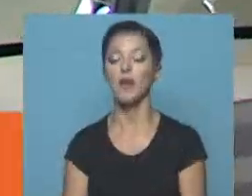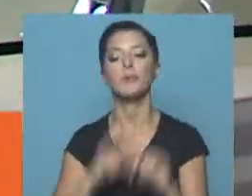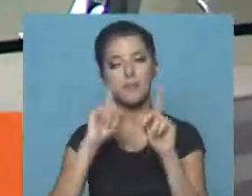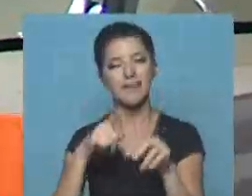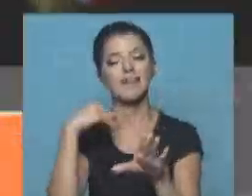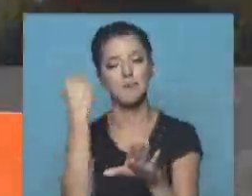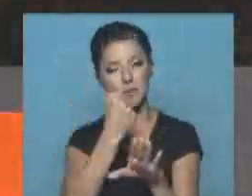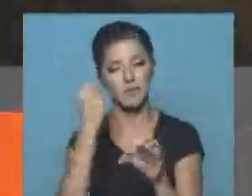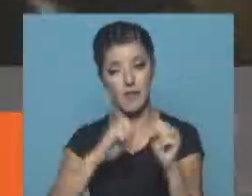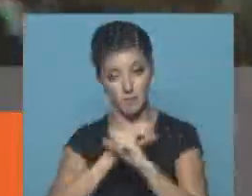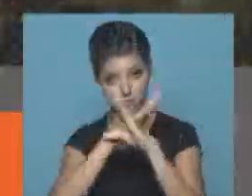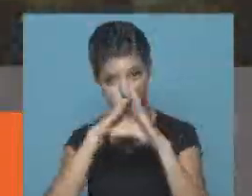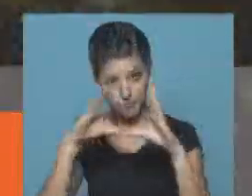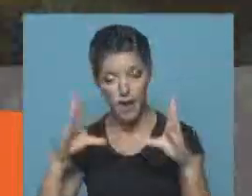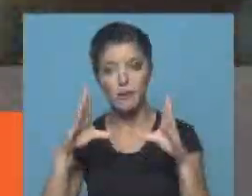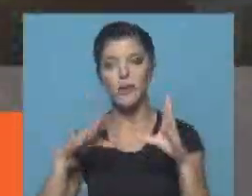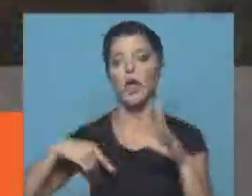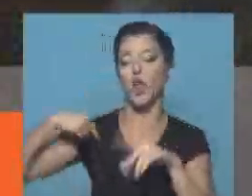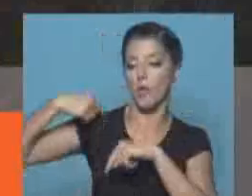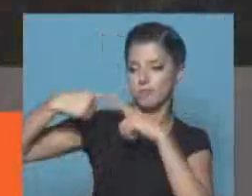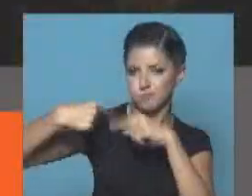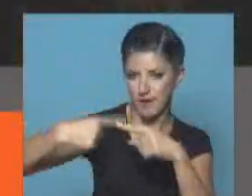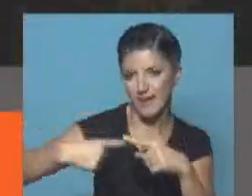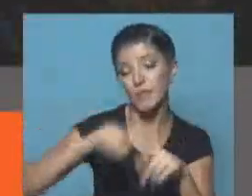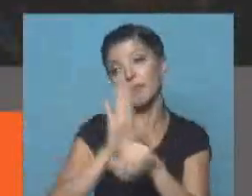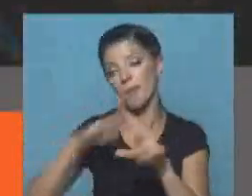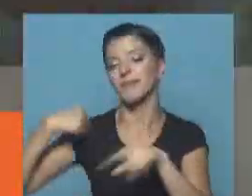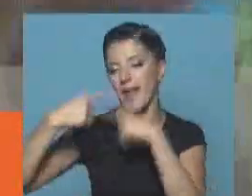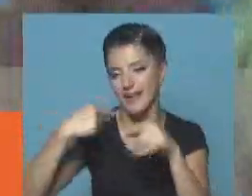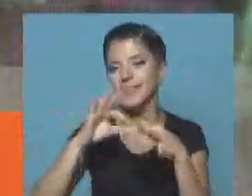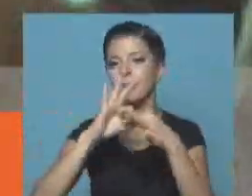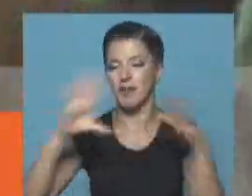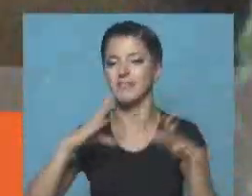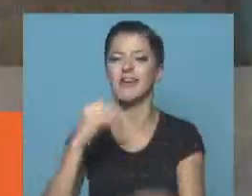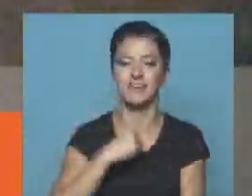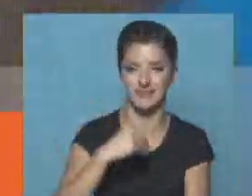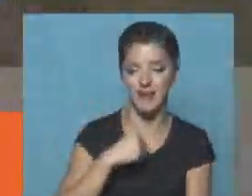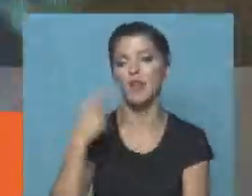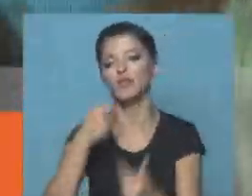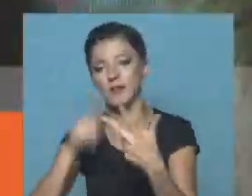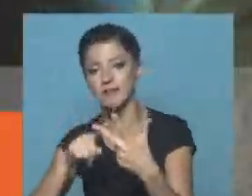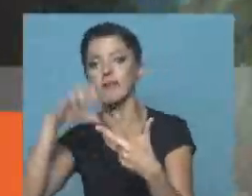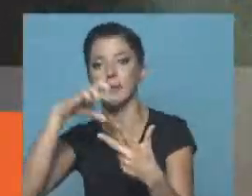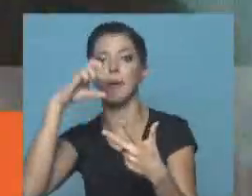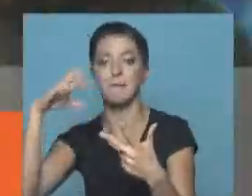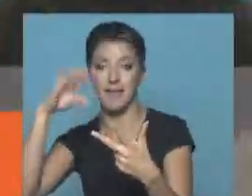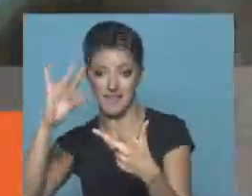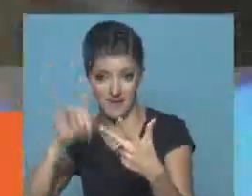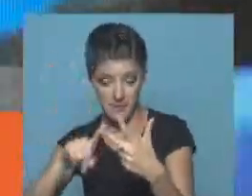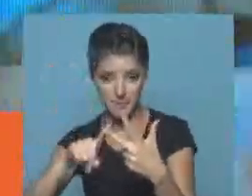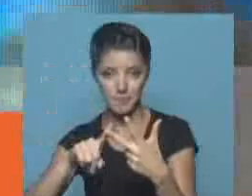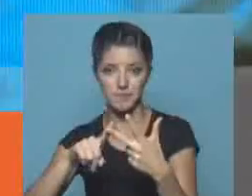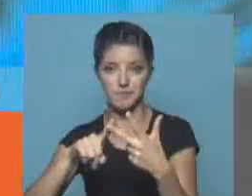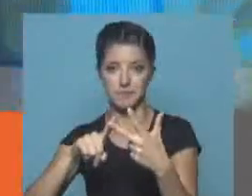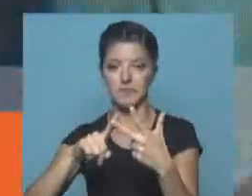decir la Los herederos de la concertación digamos entre la democracia cristiana el partido socialista y el ppd que gobierna chile salvo el